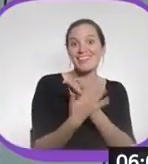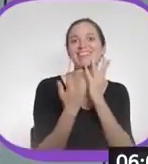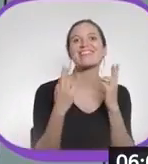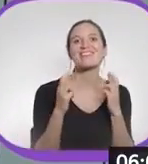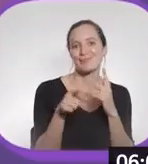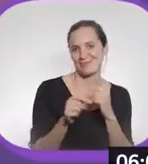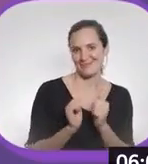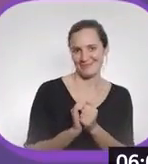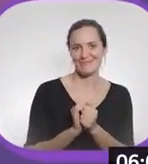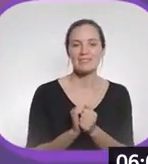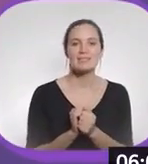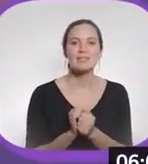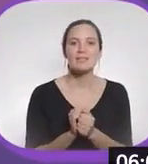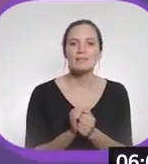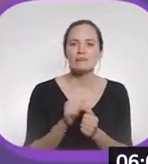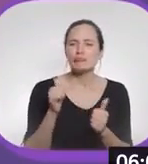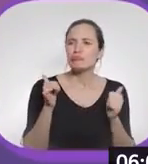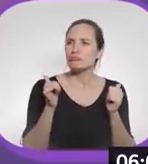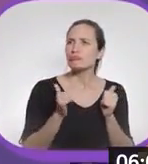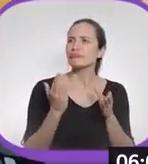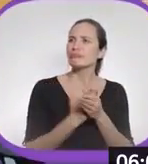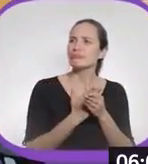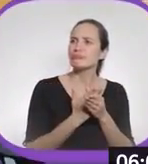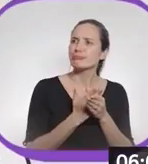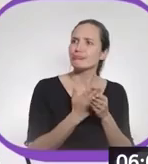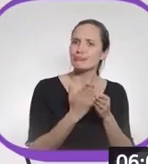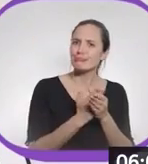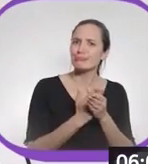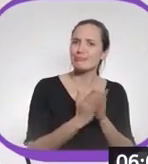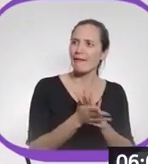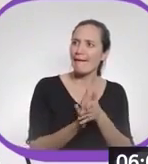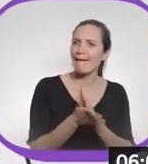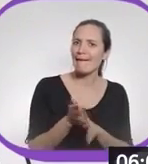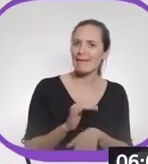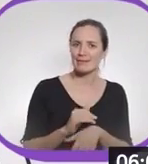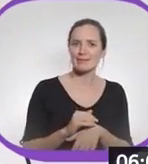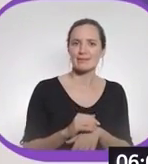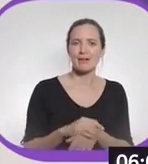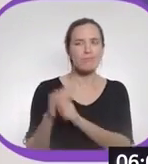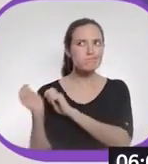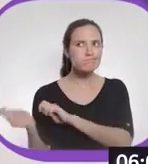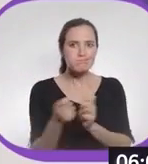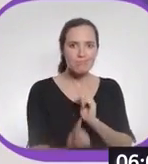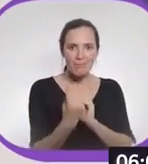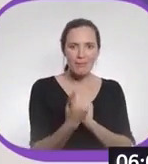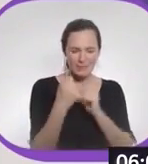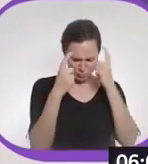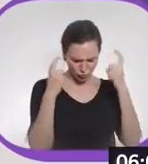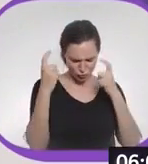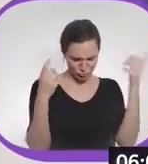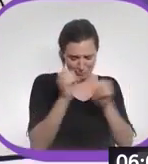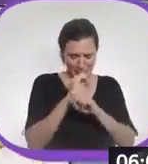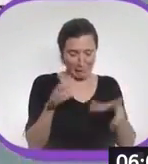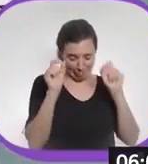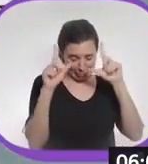de suerte. Vaya día de suerte. Buenos asientos, salchichas gratis y tuve que hacer el primer lanzamiento. Primer lanzamiento. Que alguien me despierte de este